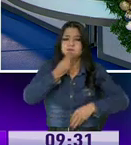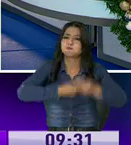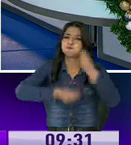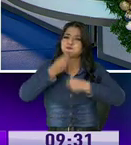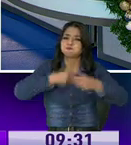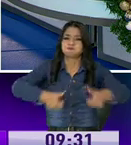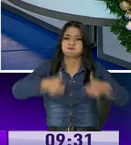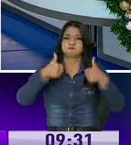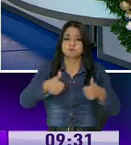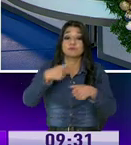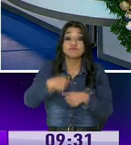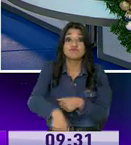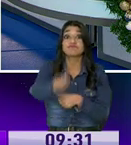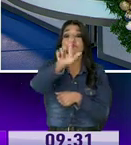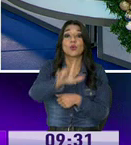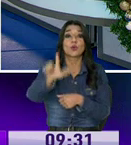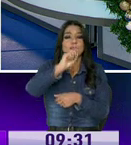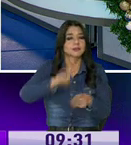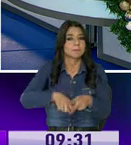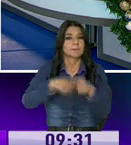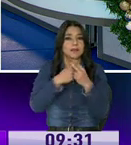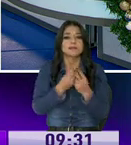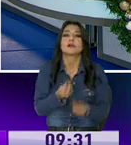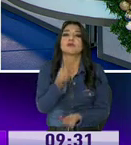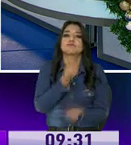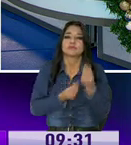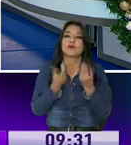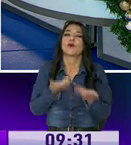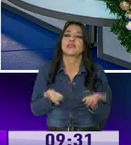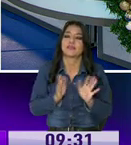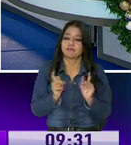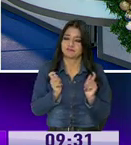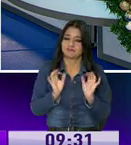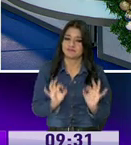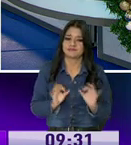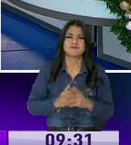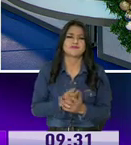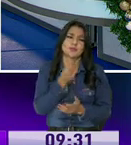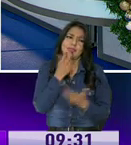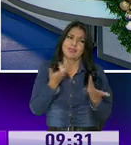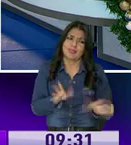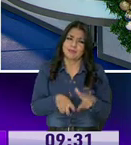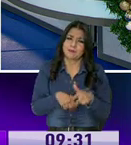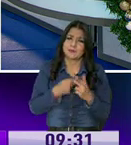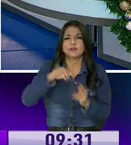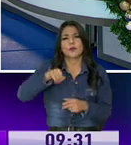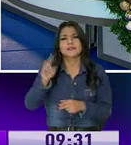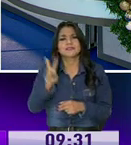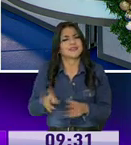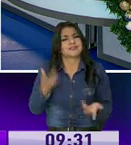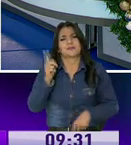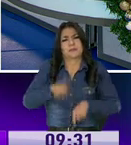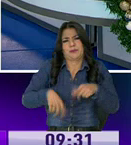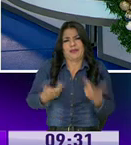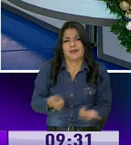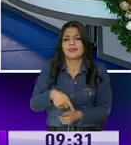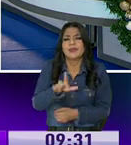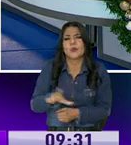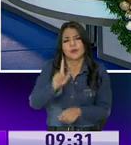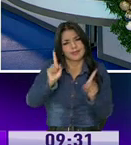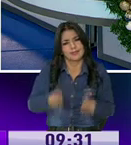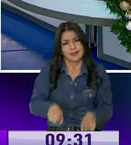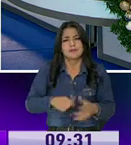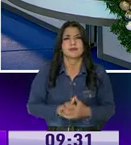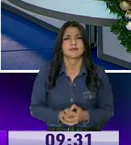comiendo bien. Y el lunes ya inicio nuevamente juiciosito. No hay ninguna dieta que empiece jueves o viernes. Claro, no. Tenemos un